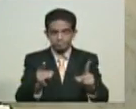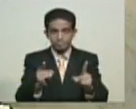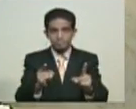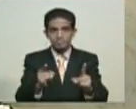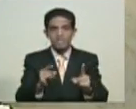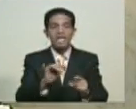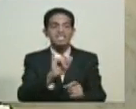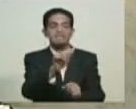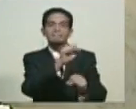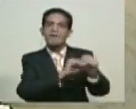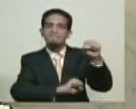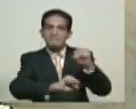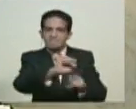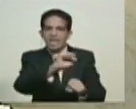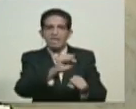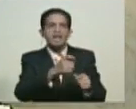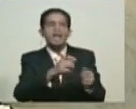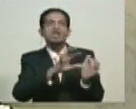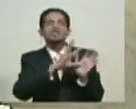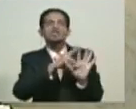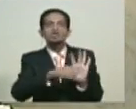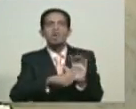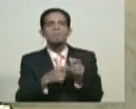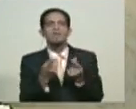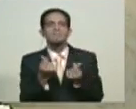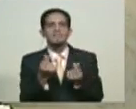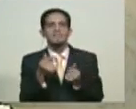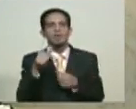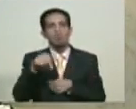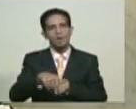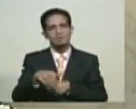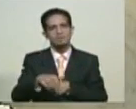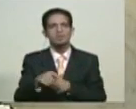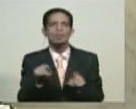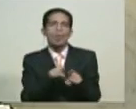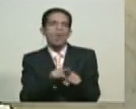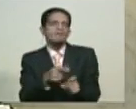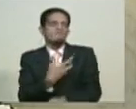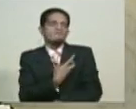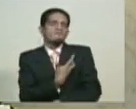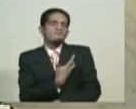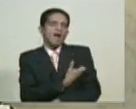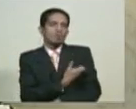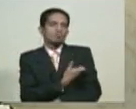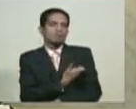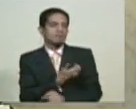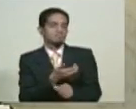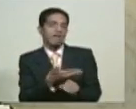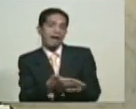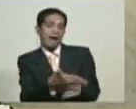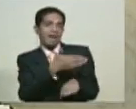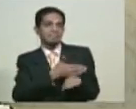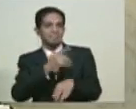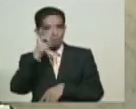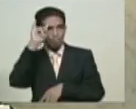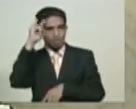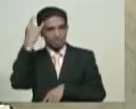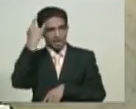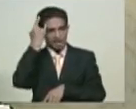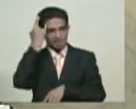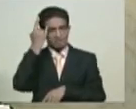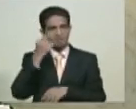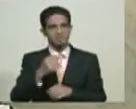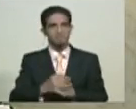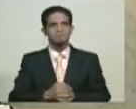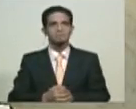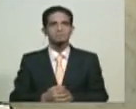los ataques al papel moneda que hemos vivido los últimos años. Vacunarnos. Que venga la reconversión monetaria, entre suavecito, como dice